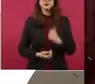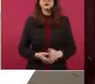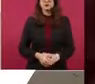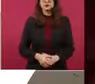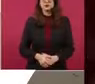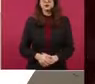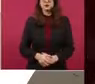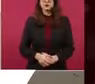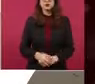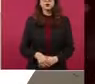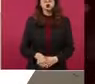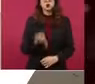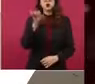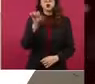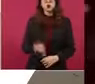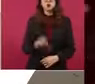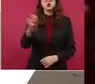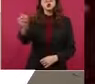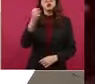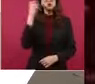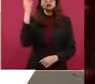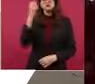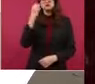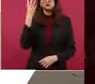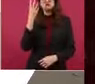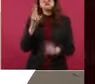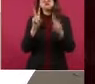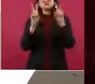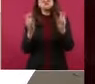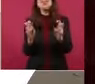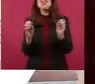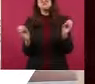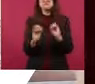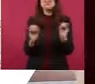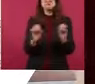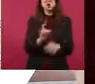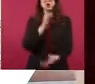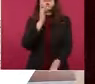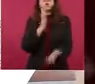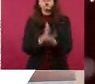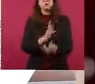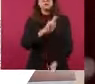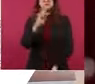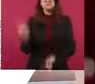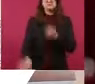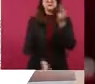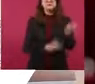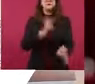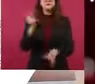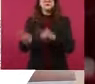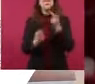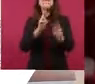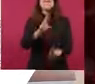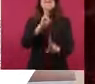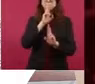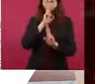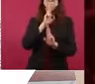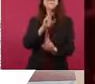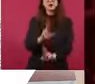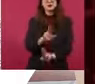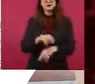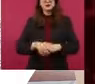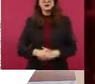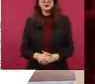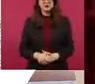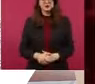nota de apertura de vialidad del puente de Fierro AIFA Azucena, que presentó a Azucena Uresti y Carlos Loret